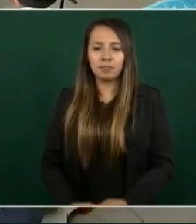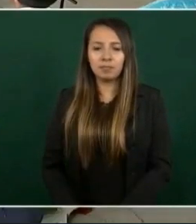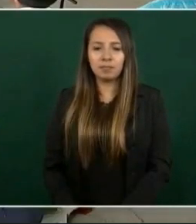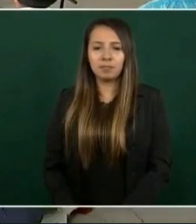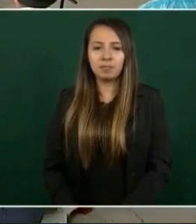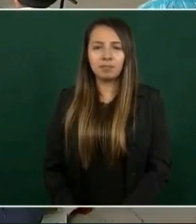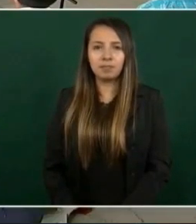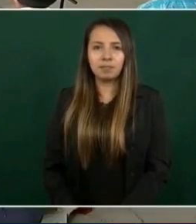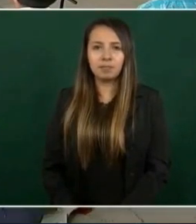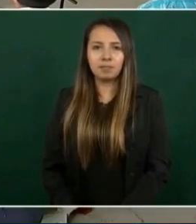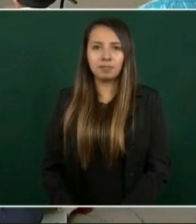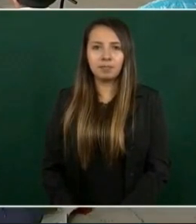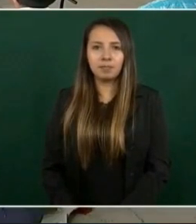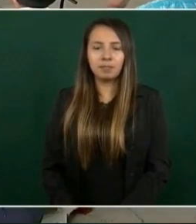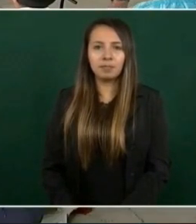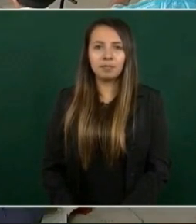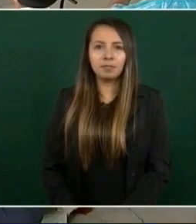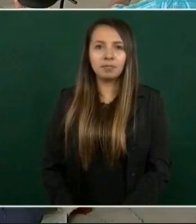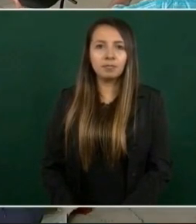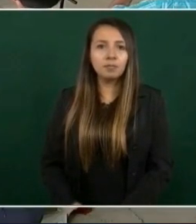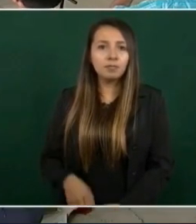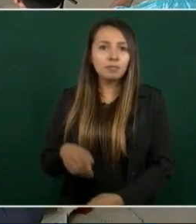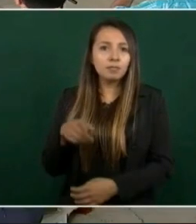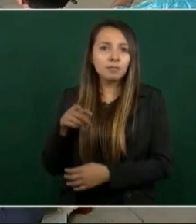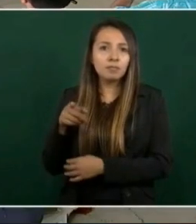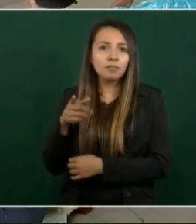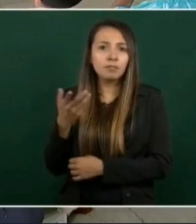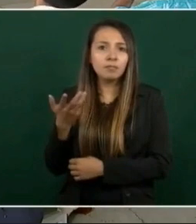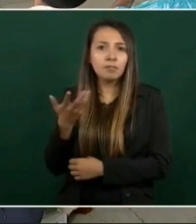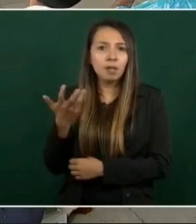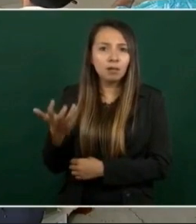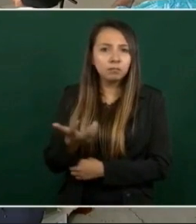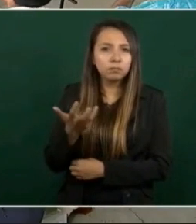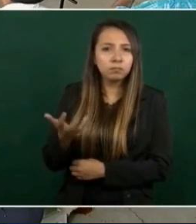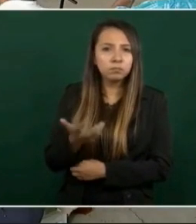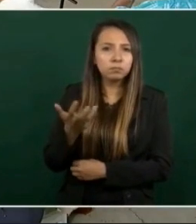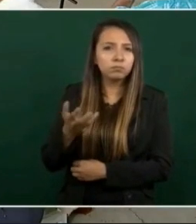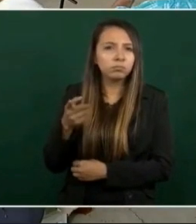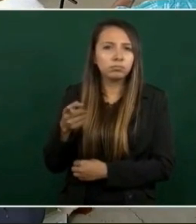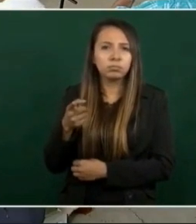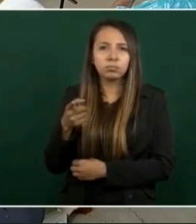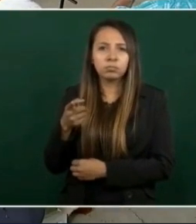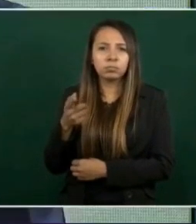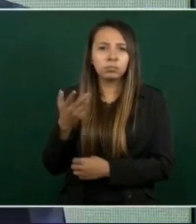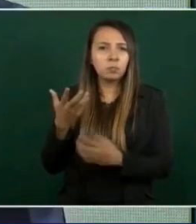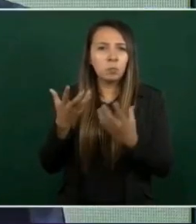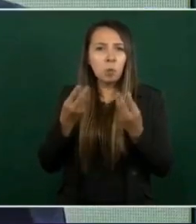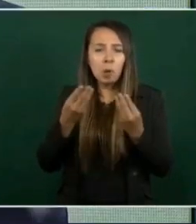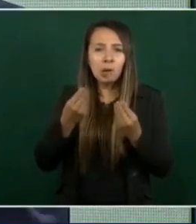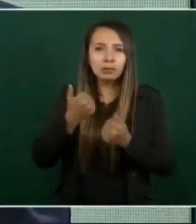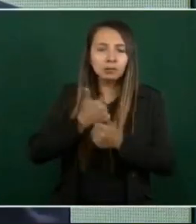qué enfrentado muchas adversidades